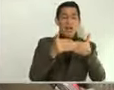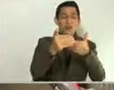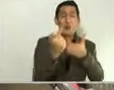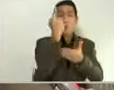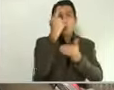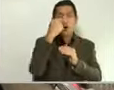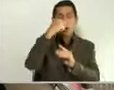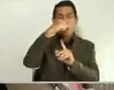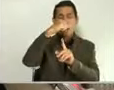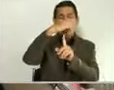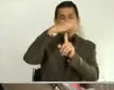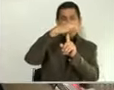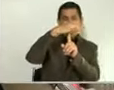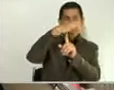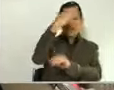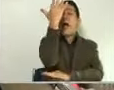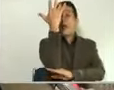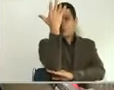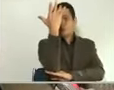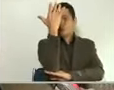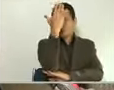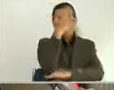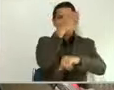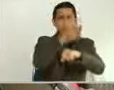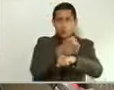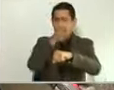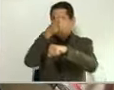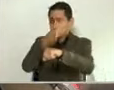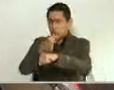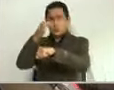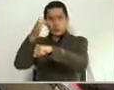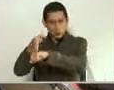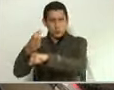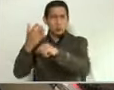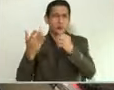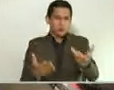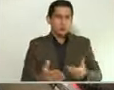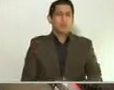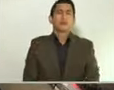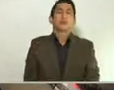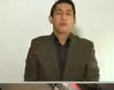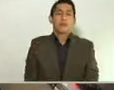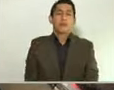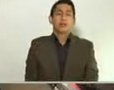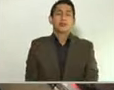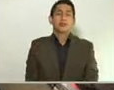árboles en este momento adicionales al árbol por casa que tienen que sembrar.